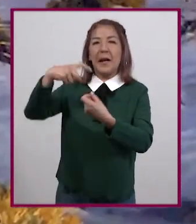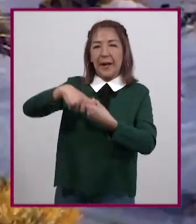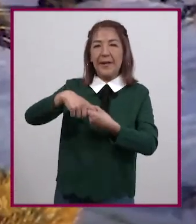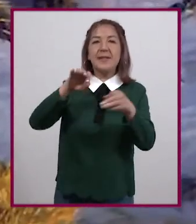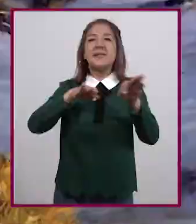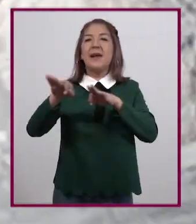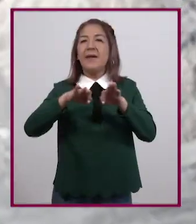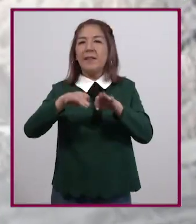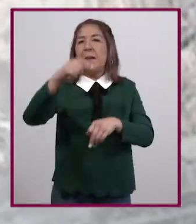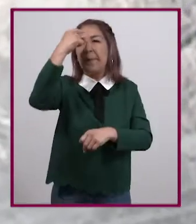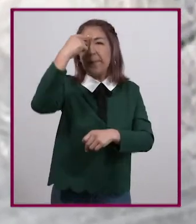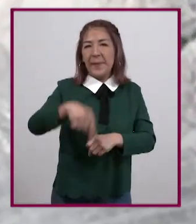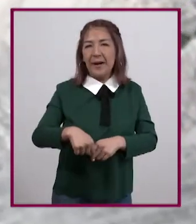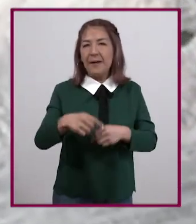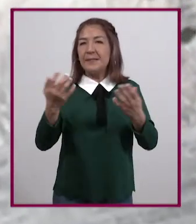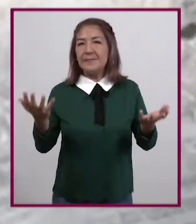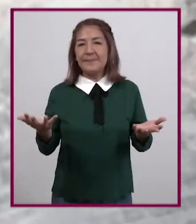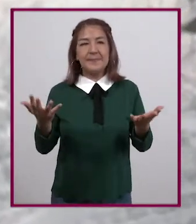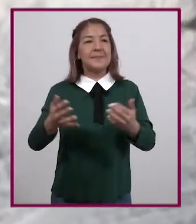los